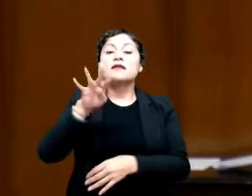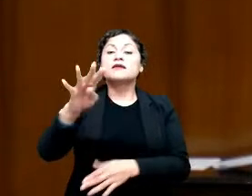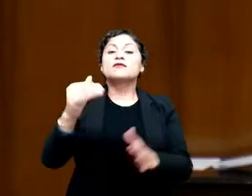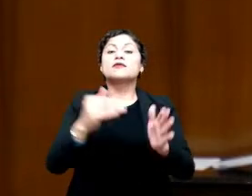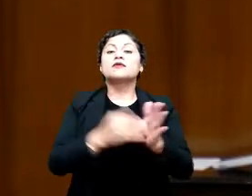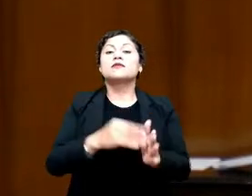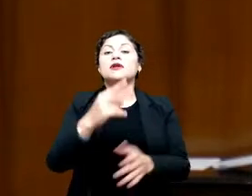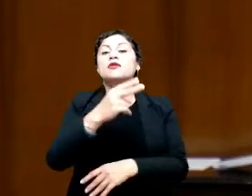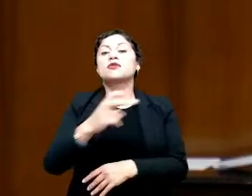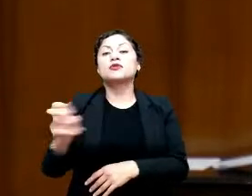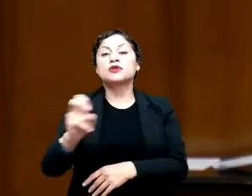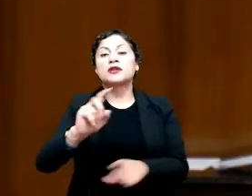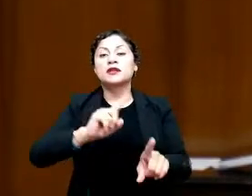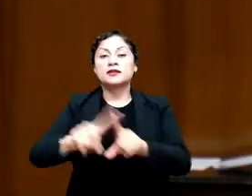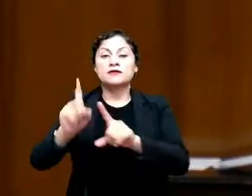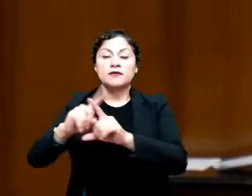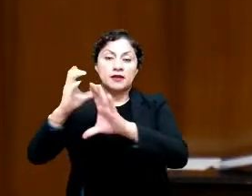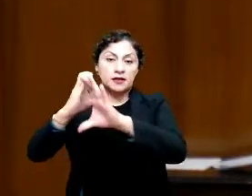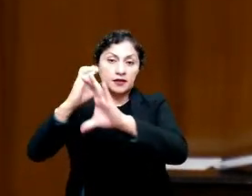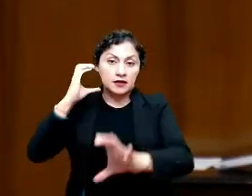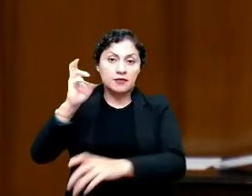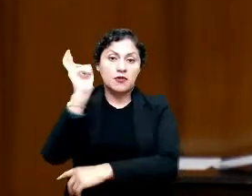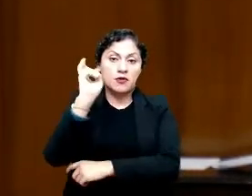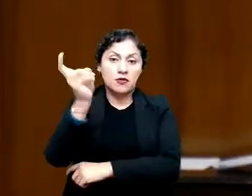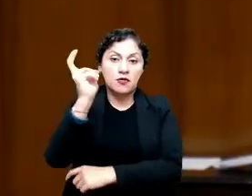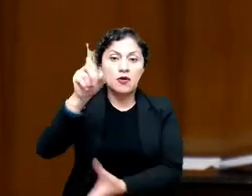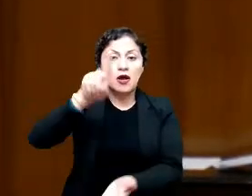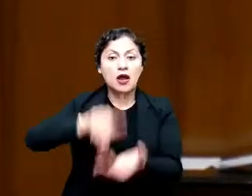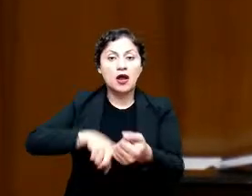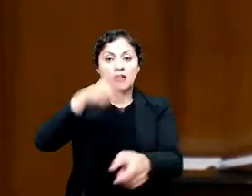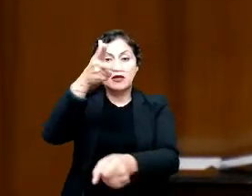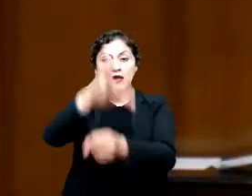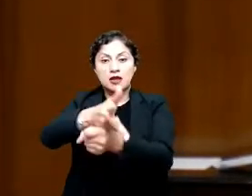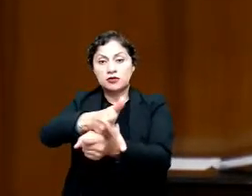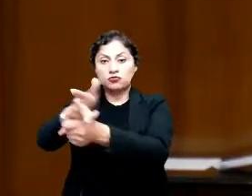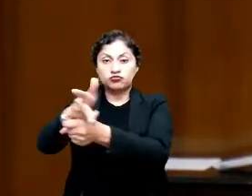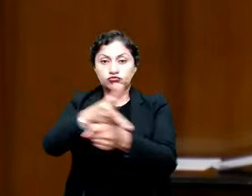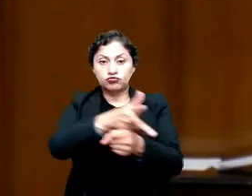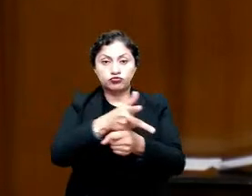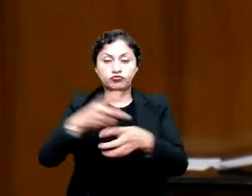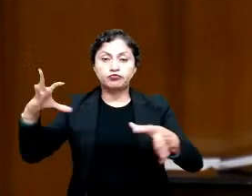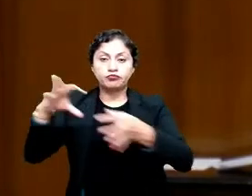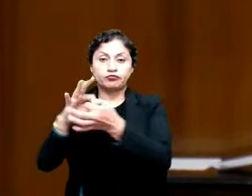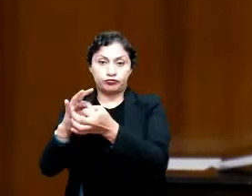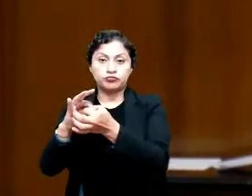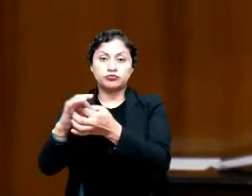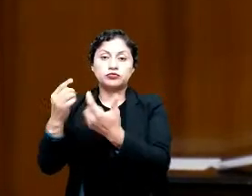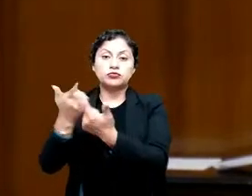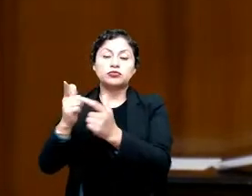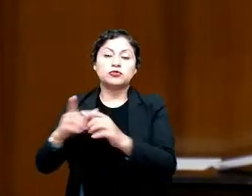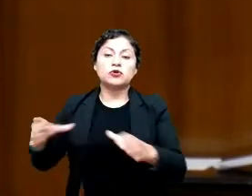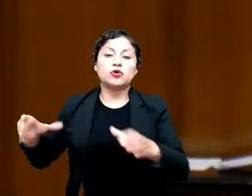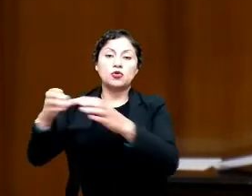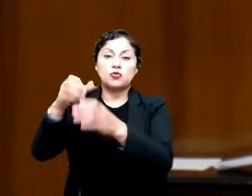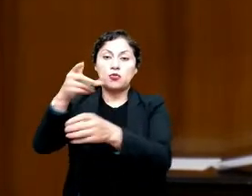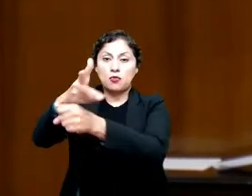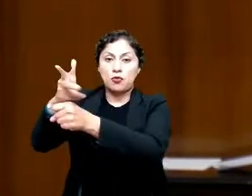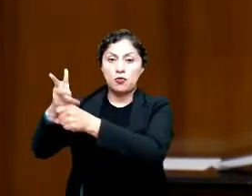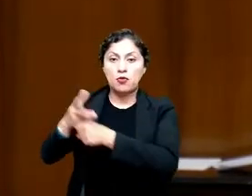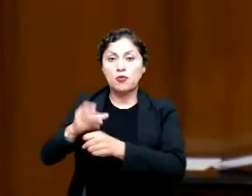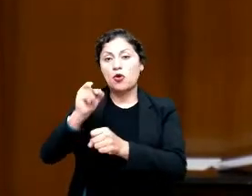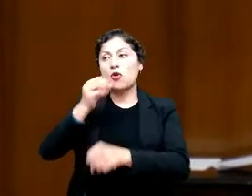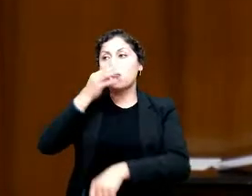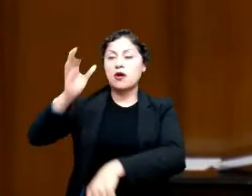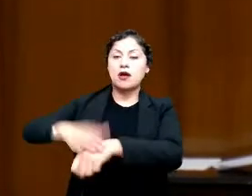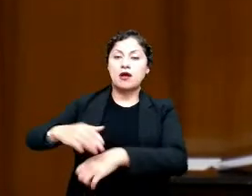19.211 unidades con cámaras de videovigilancia que fueron integradas a los sistemas de geolocalización y de botón de pánico ya se